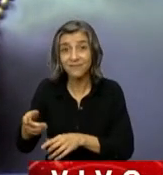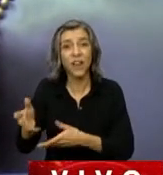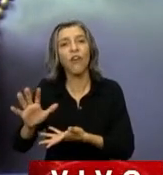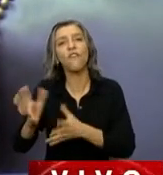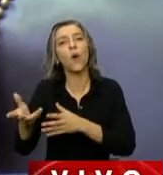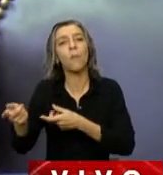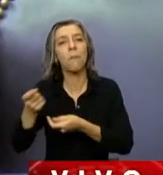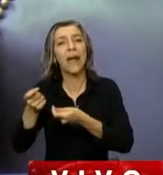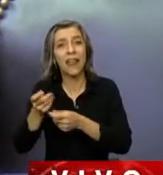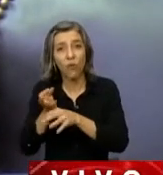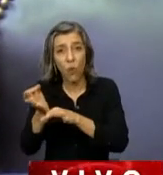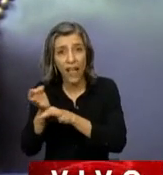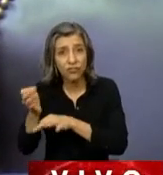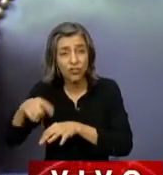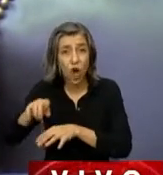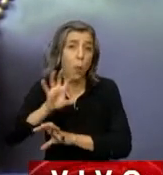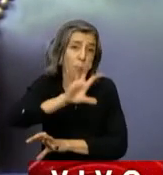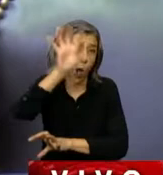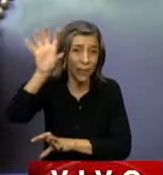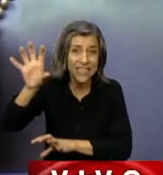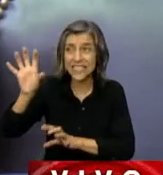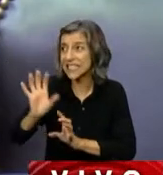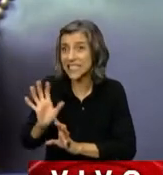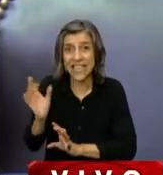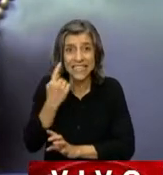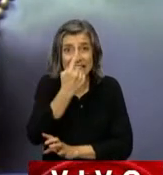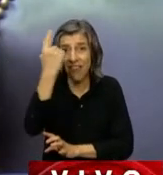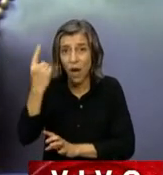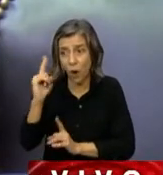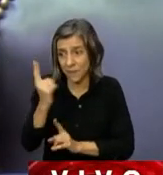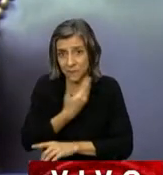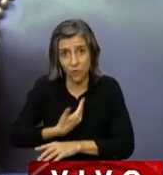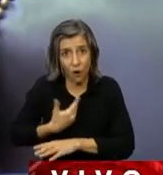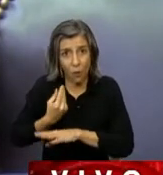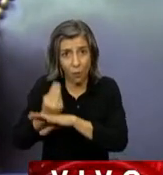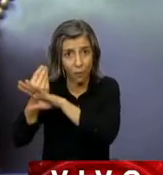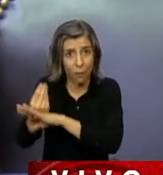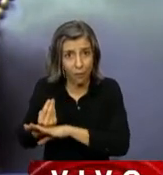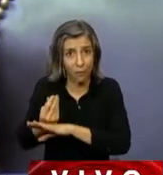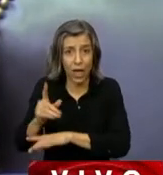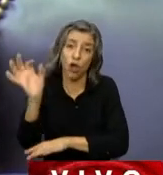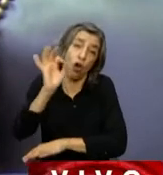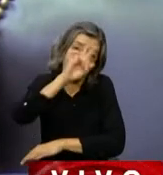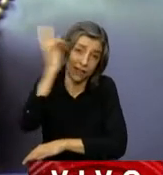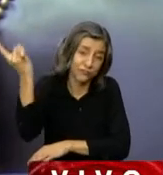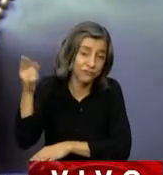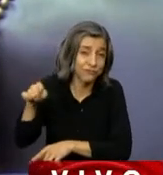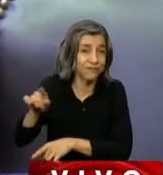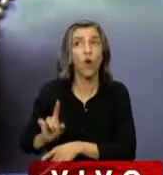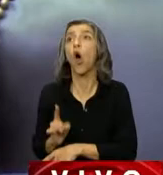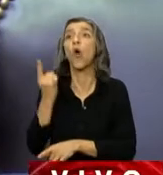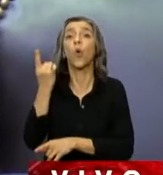educación en cada una de las provincias que gobiernan, incluso a nivel nacional. Por eso, señor